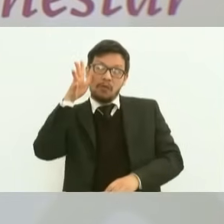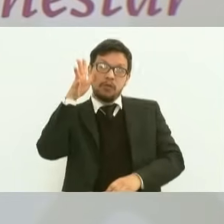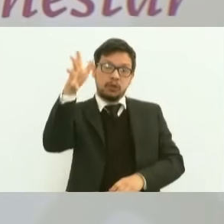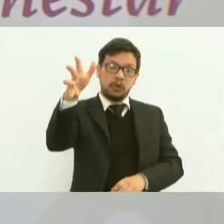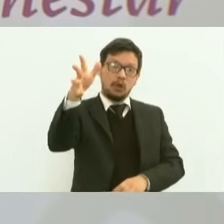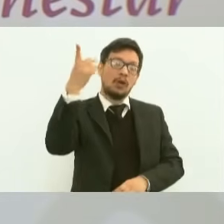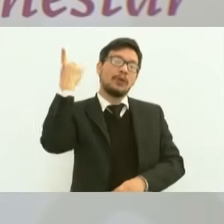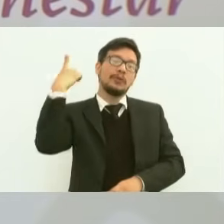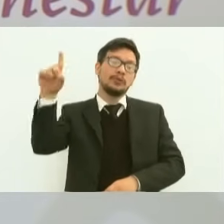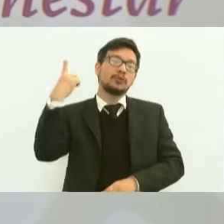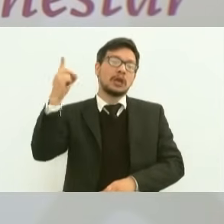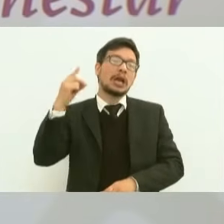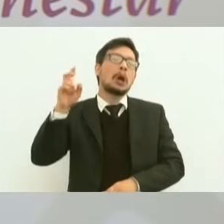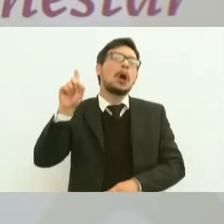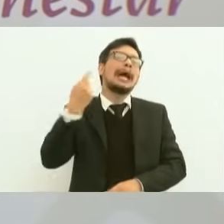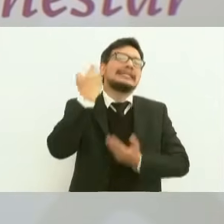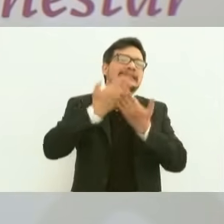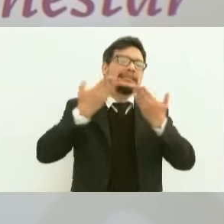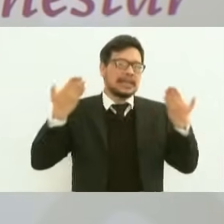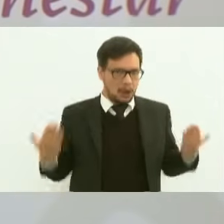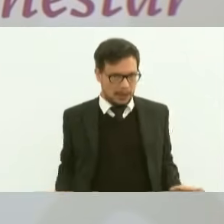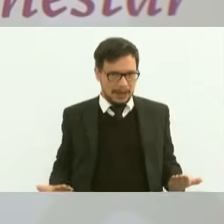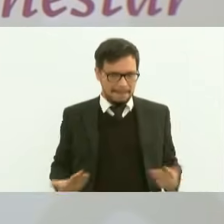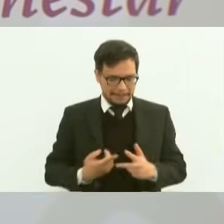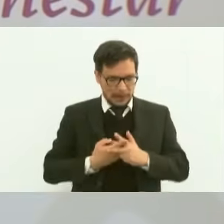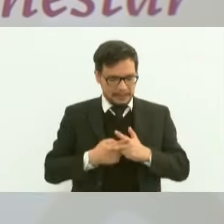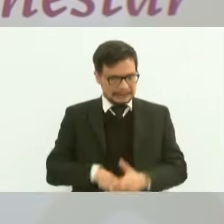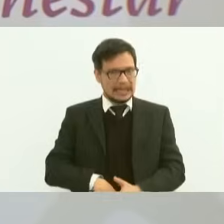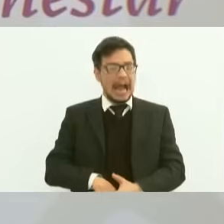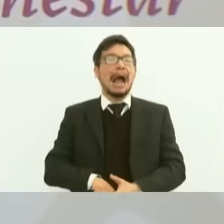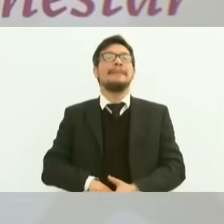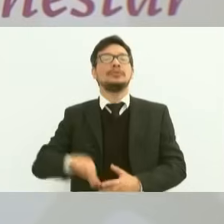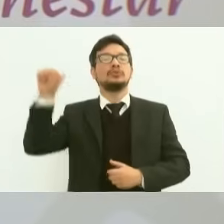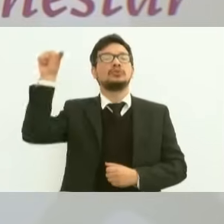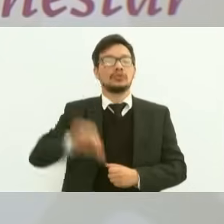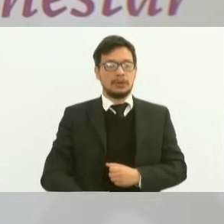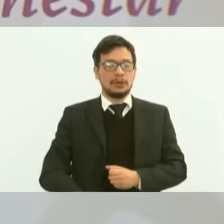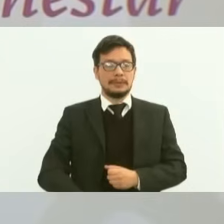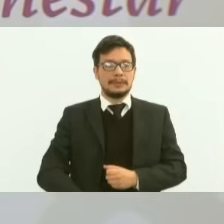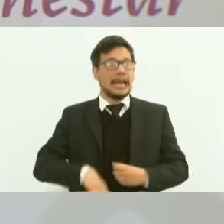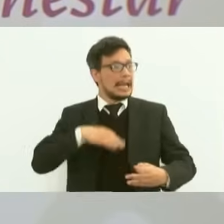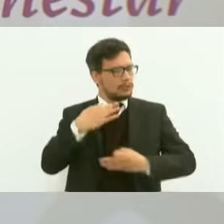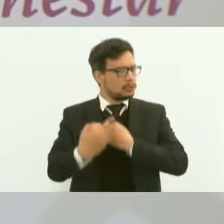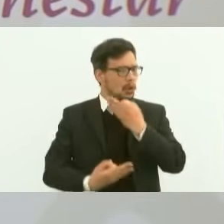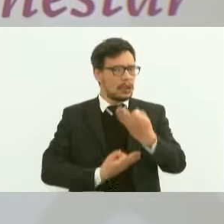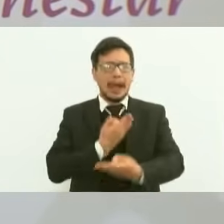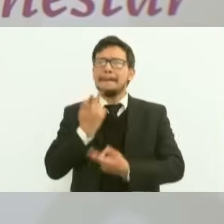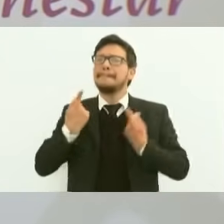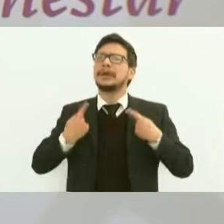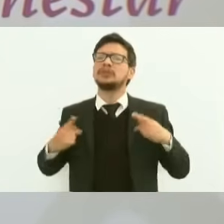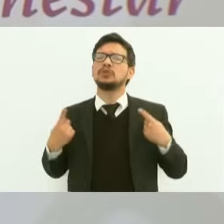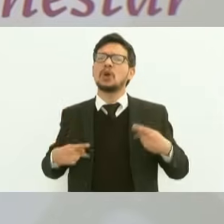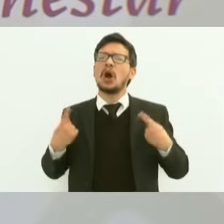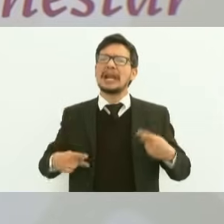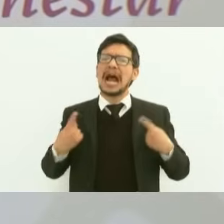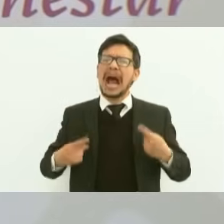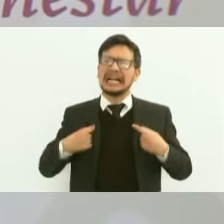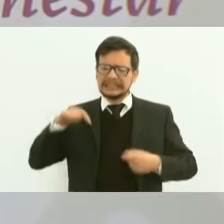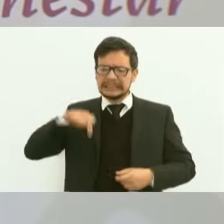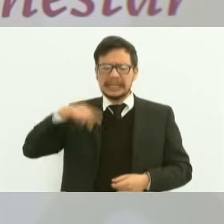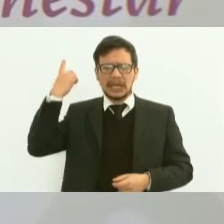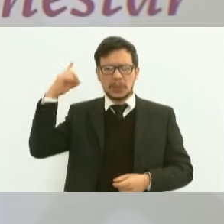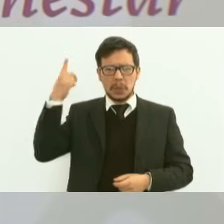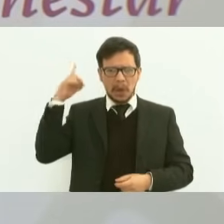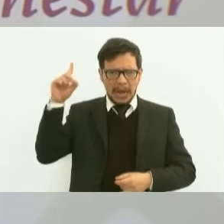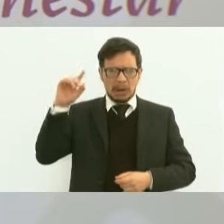llegó y comienza hoy, y todas y todos los duranguenses estamos listos. En Durango sí